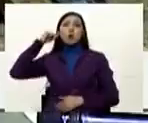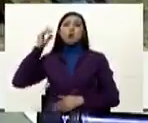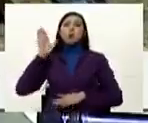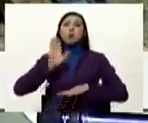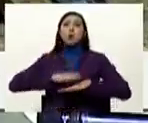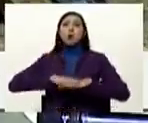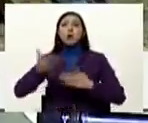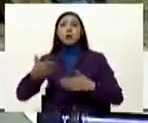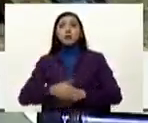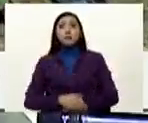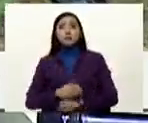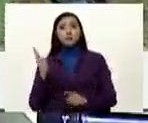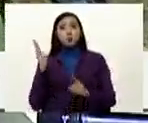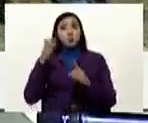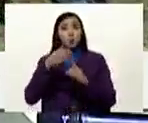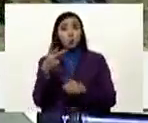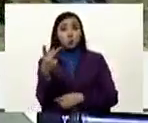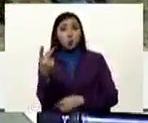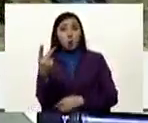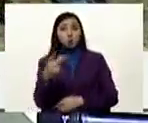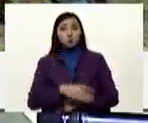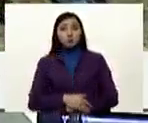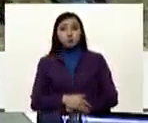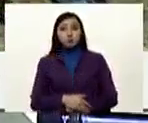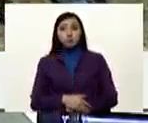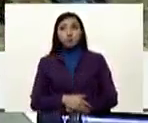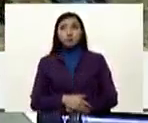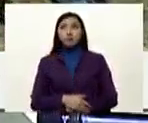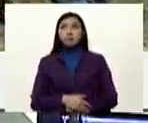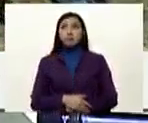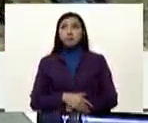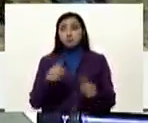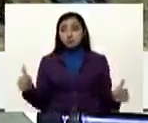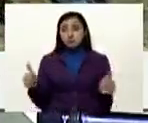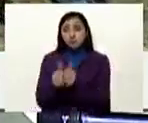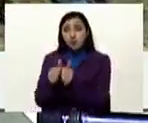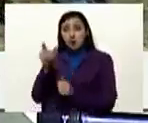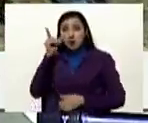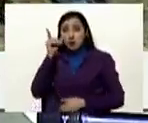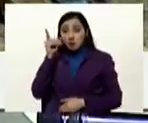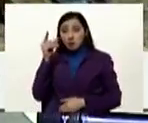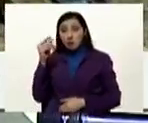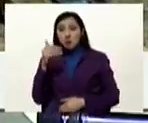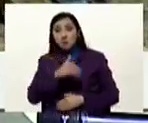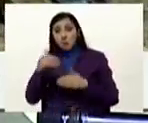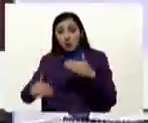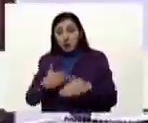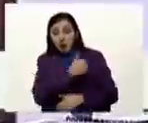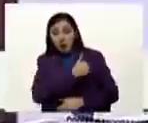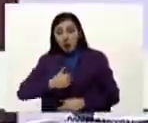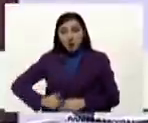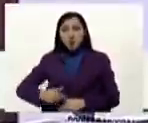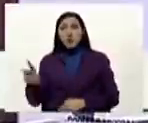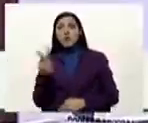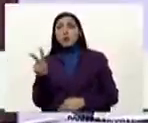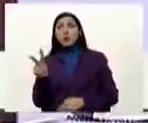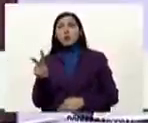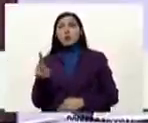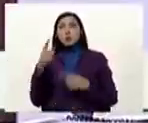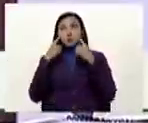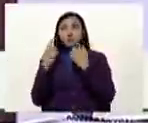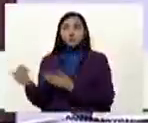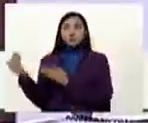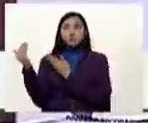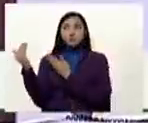tenemos dos retos ahorita aquí al frente. Aquí está conmigo la vicepresidenta ejecutiva, doctora Delcy Rodríguez